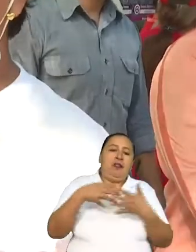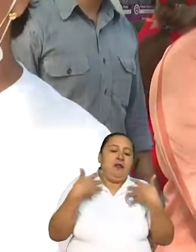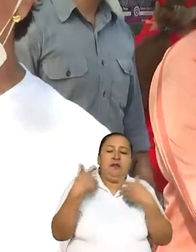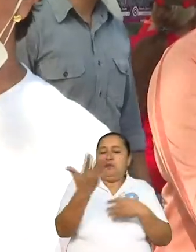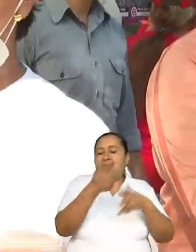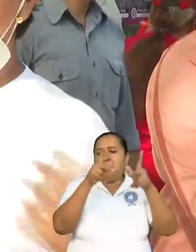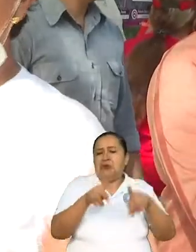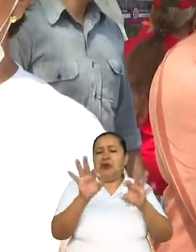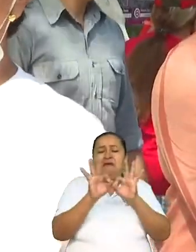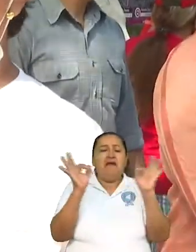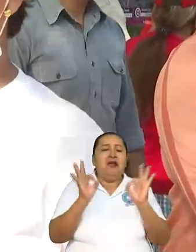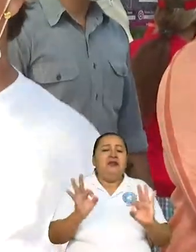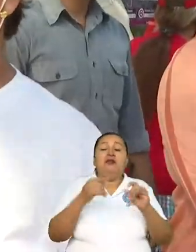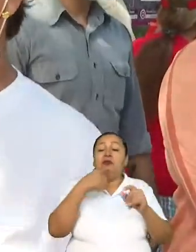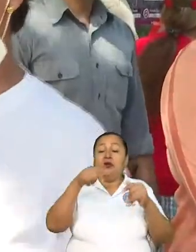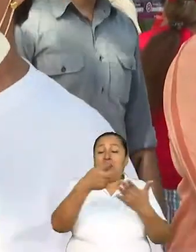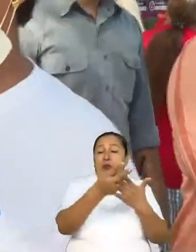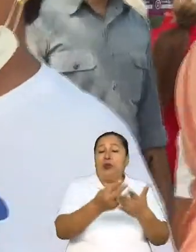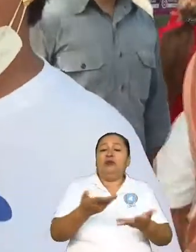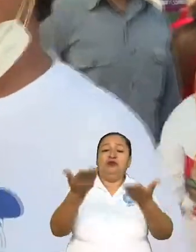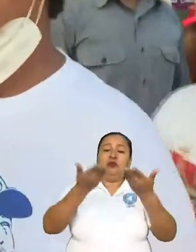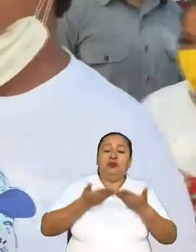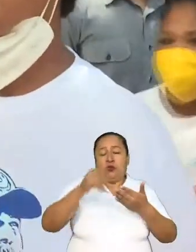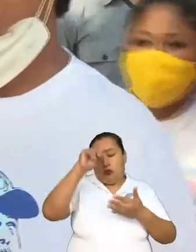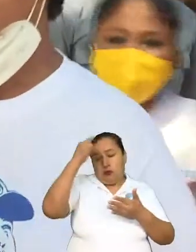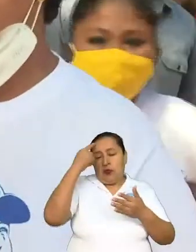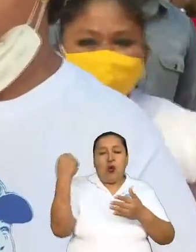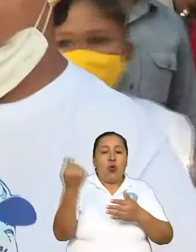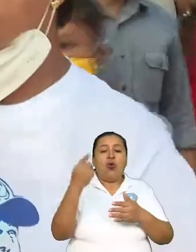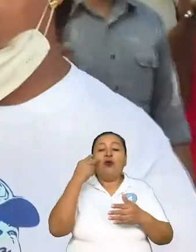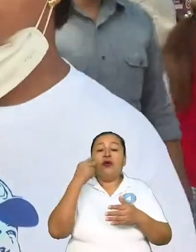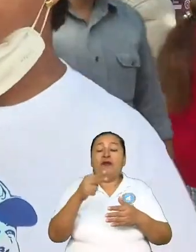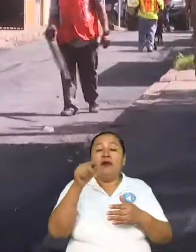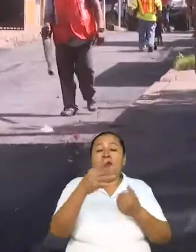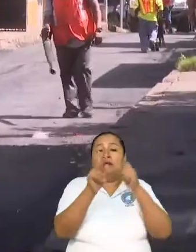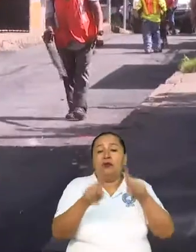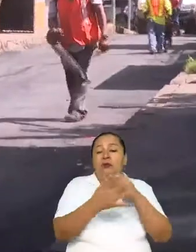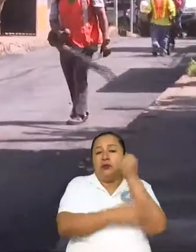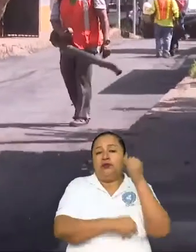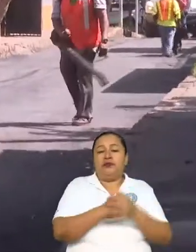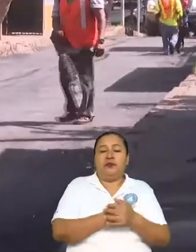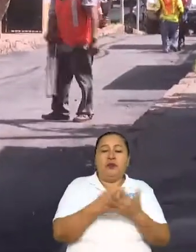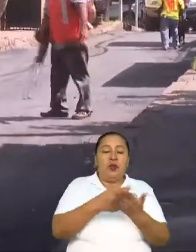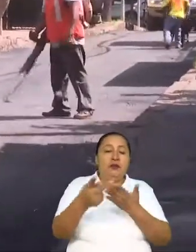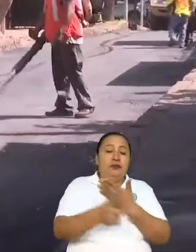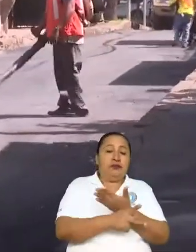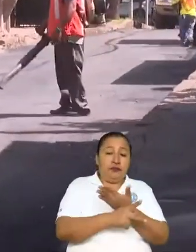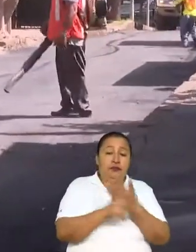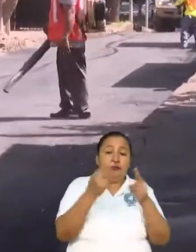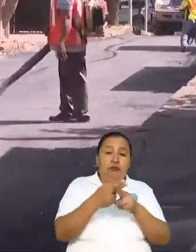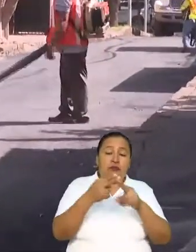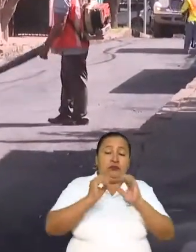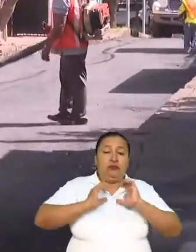población está feliz, ¿verdad?, por los proyectos que nos dio de nuestro gobierno, porque es el único que mira por los pobres. El programa Calles para el Pueblo